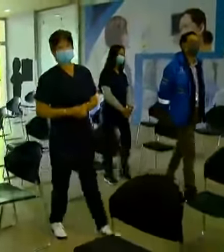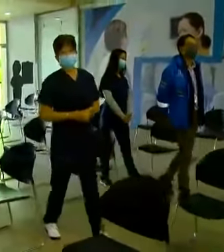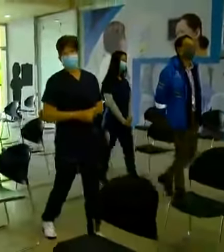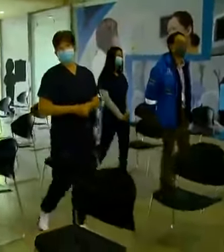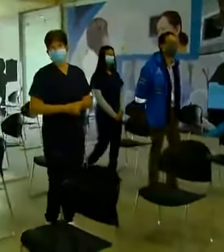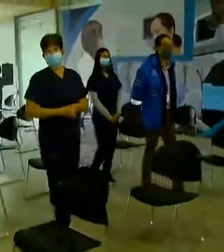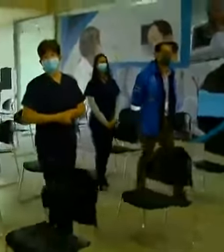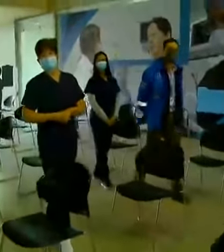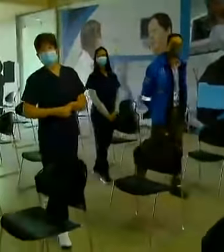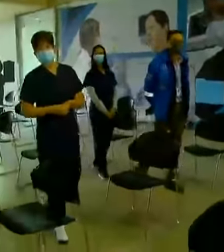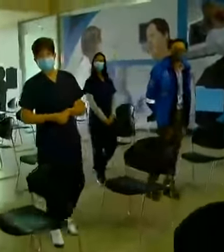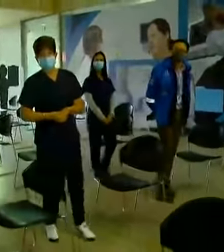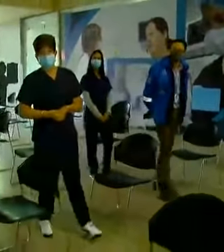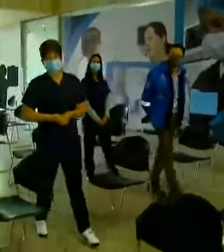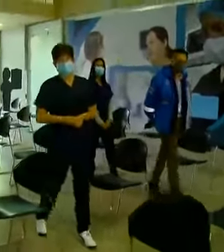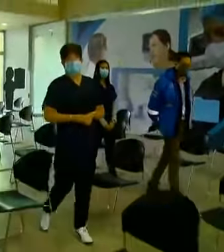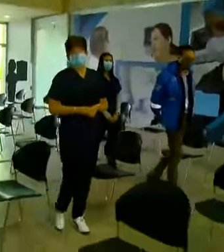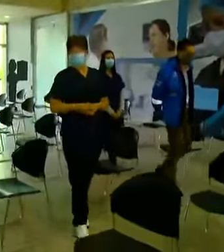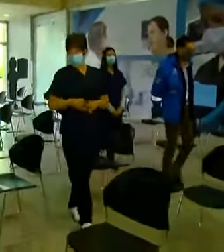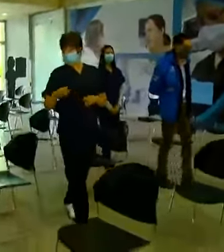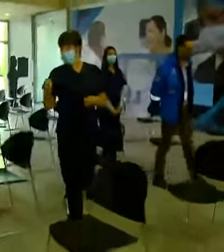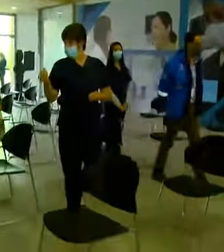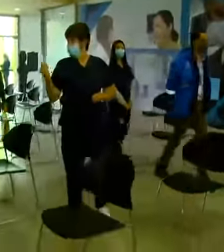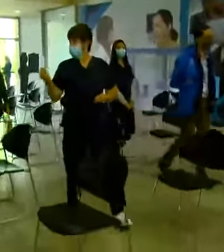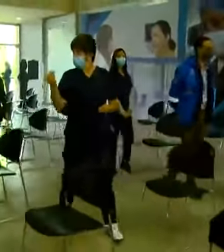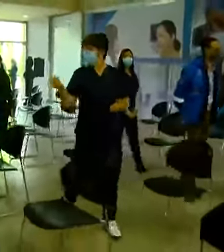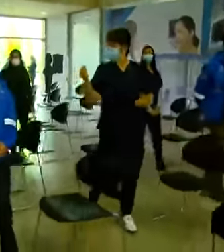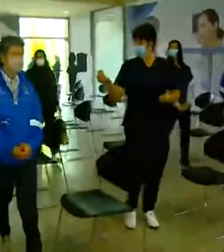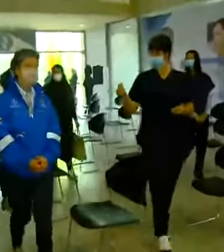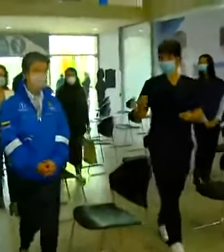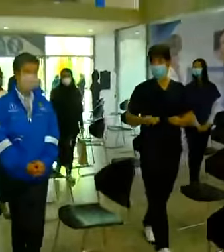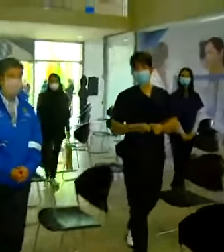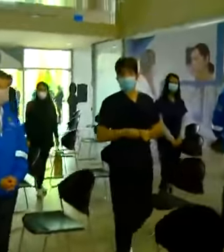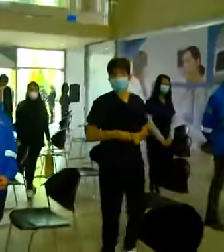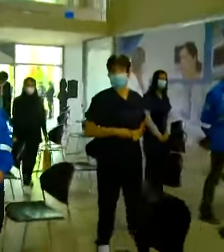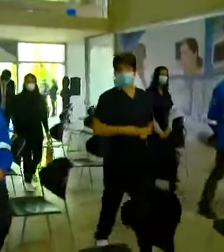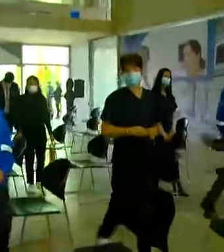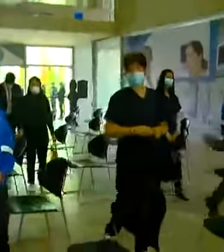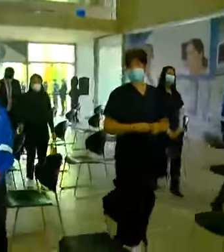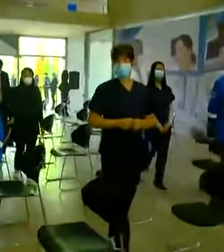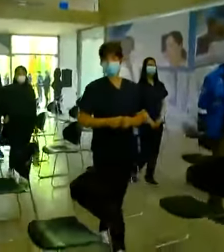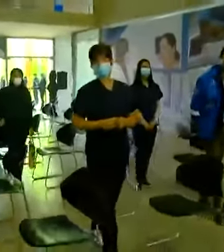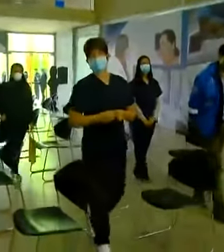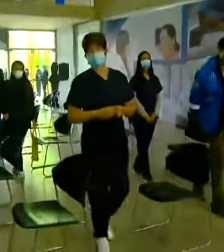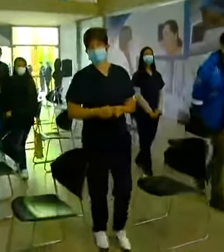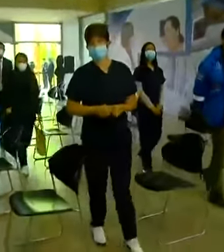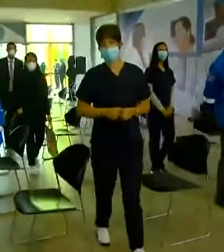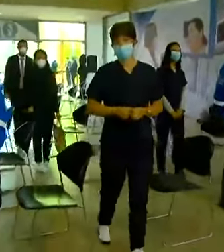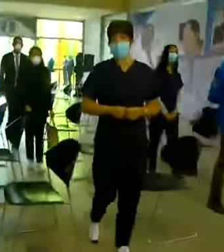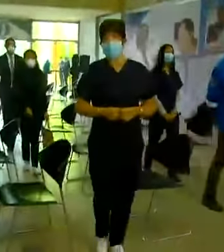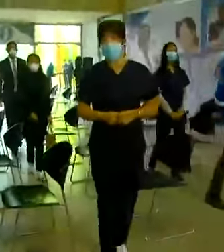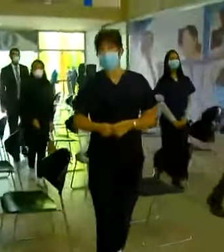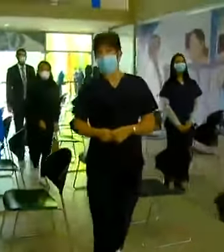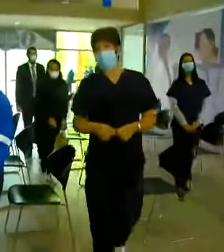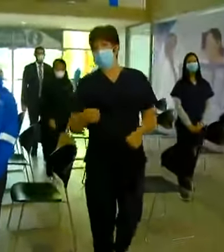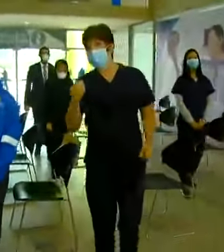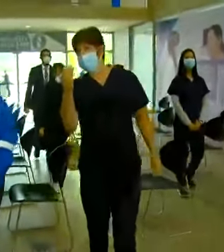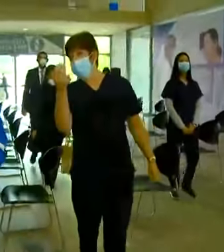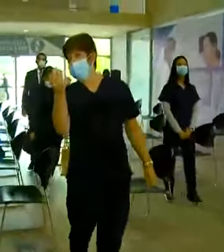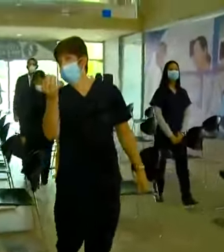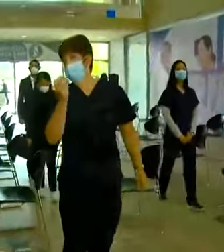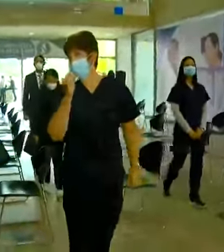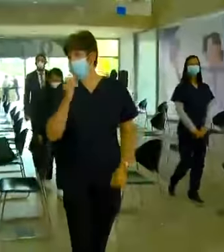estarán informadoras que pueden tener información clave que los familiares necesitan.